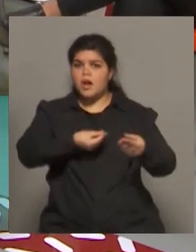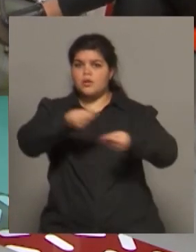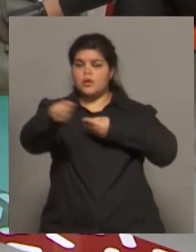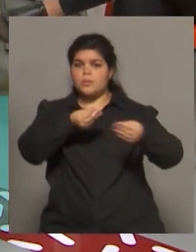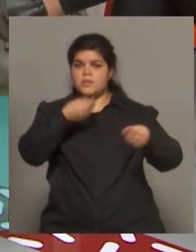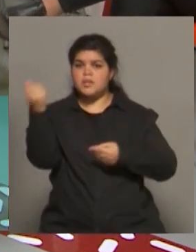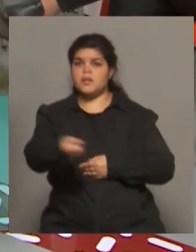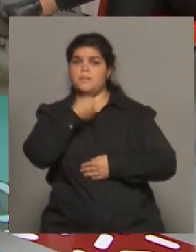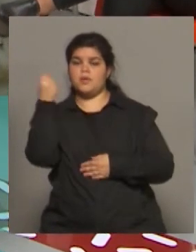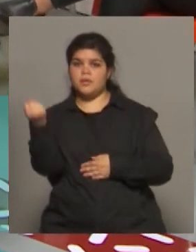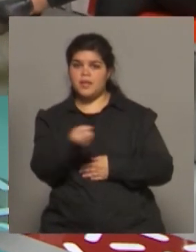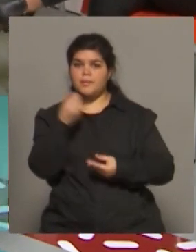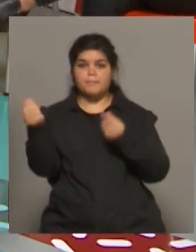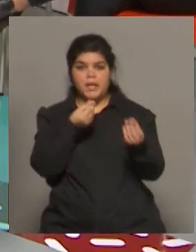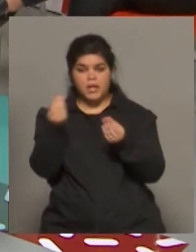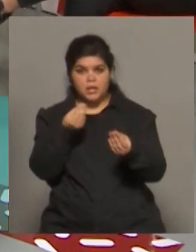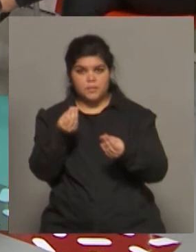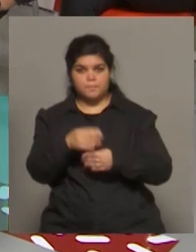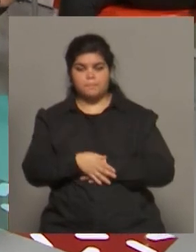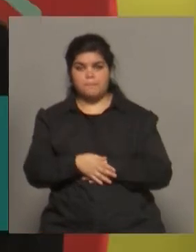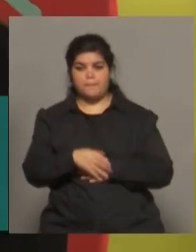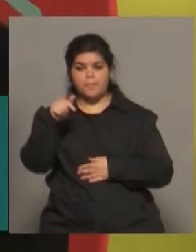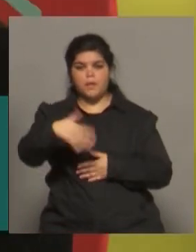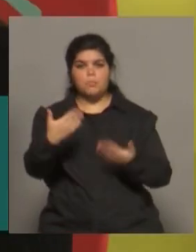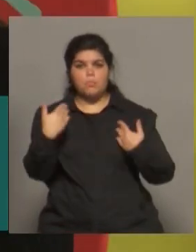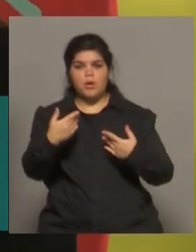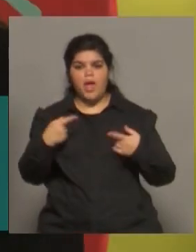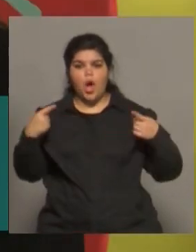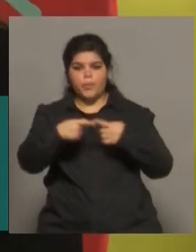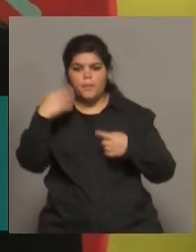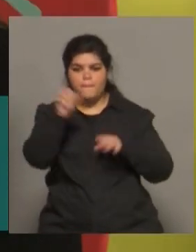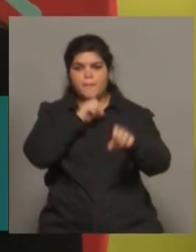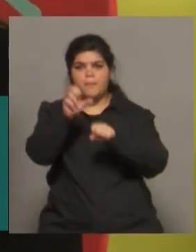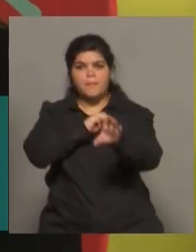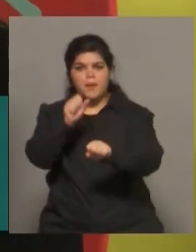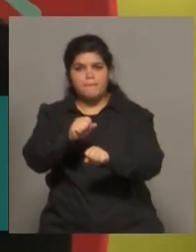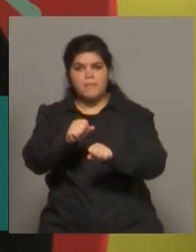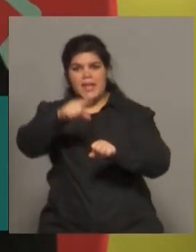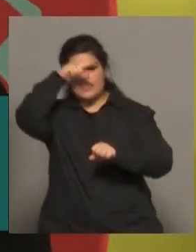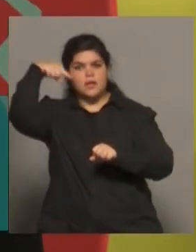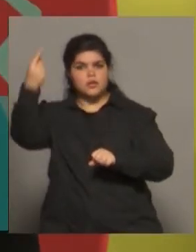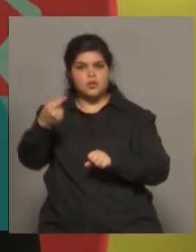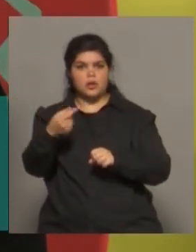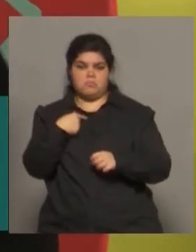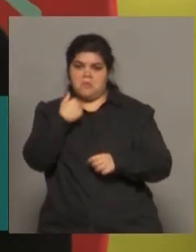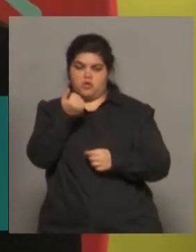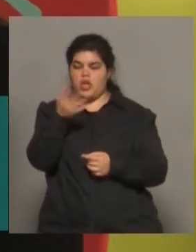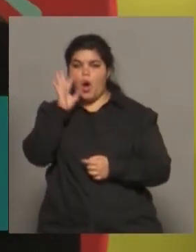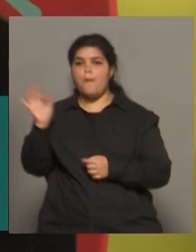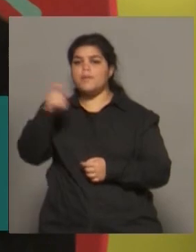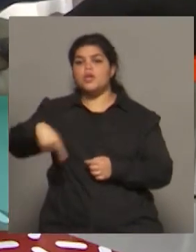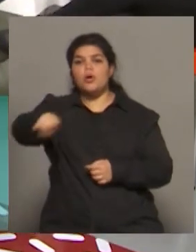importante para poder concretar objetivos a nivel internacional, porque no sé qué opinarán mis compañeros,